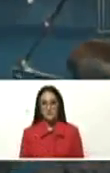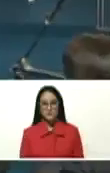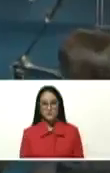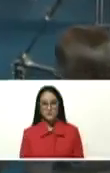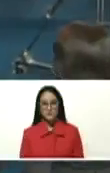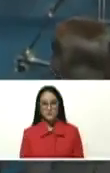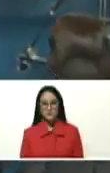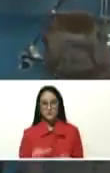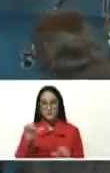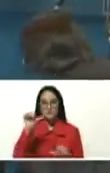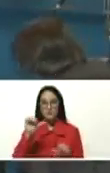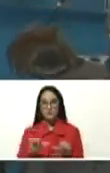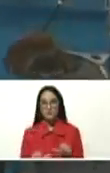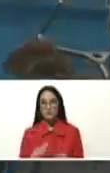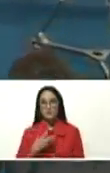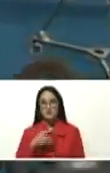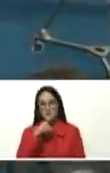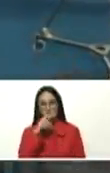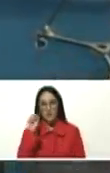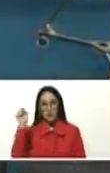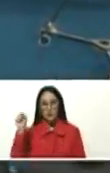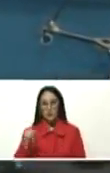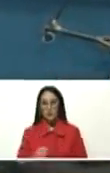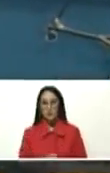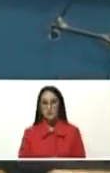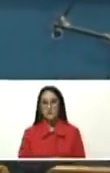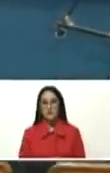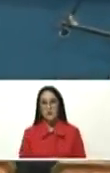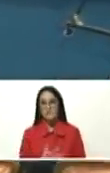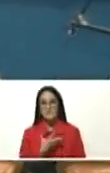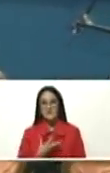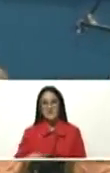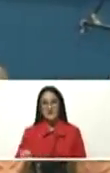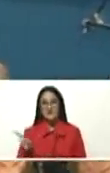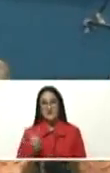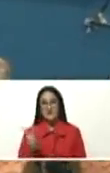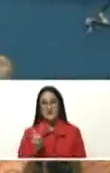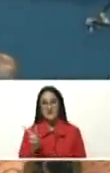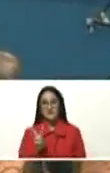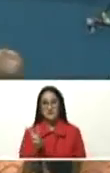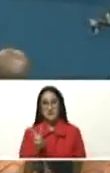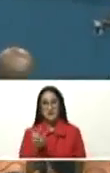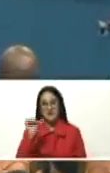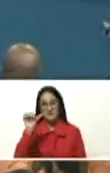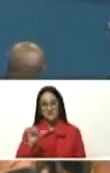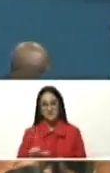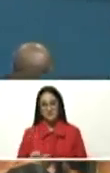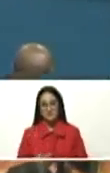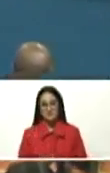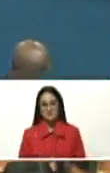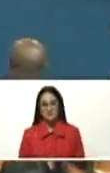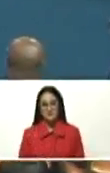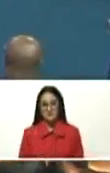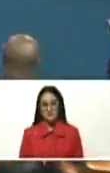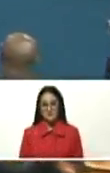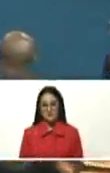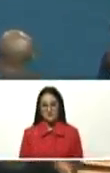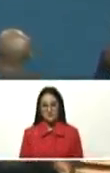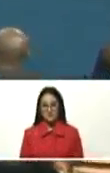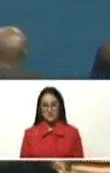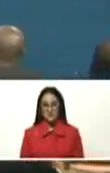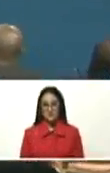Palabras del ciudadano Nicolás Maduro Moros, presidente constitucional de la República Bolivariana de Venezuela.